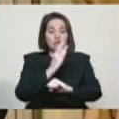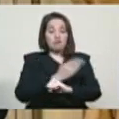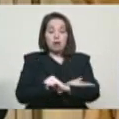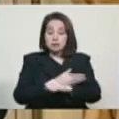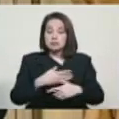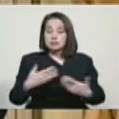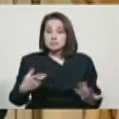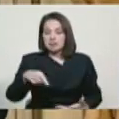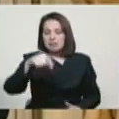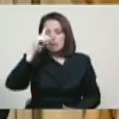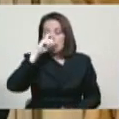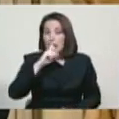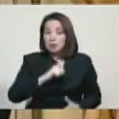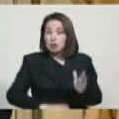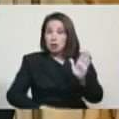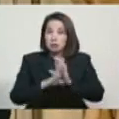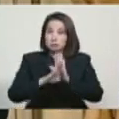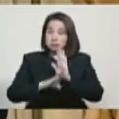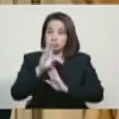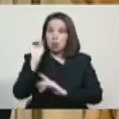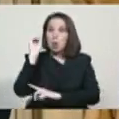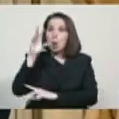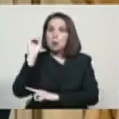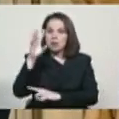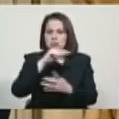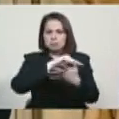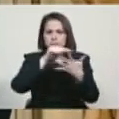decía, hemos desarrollado varios congresos.